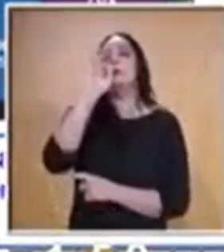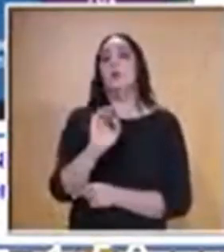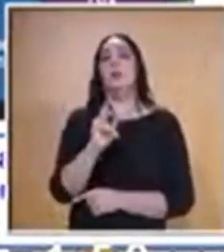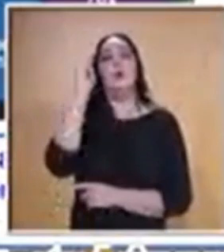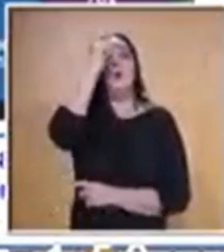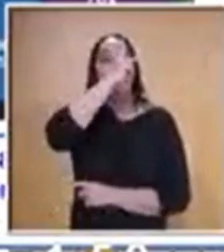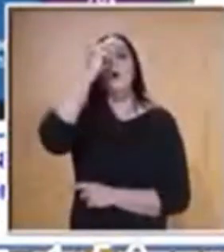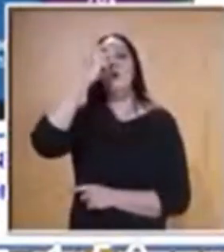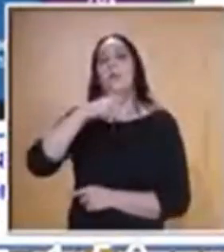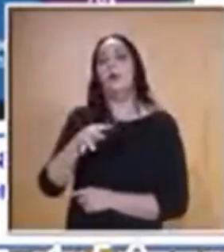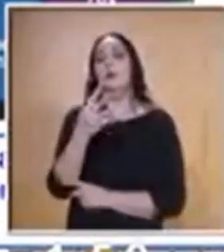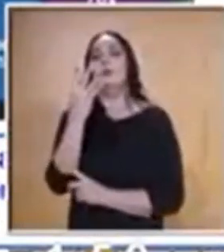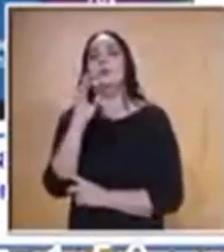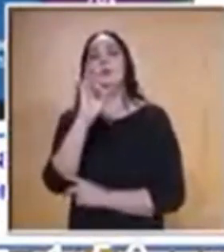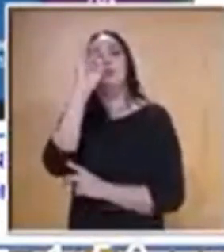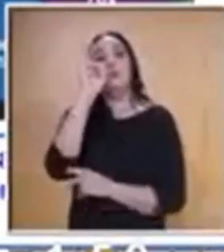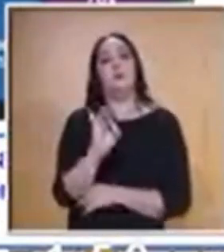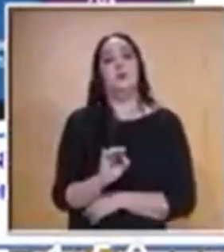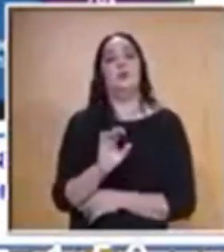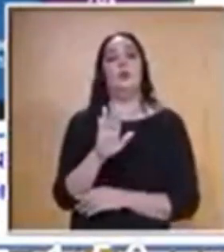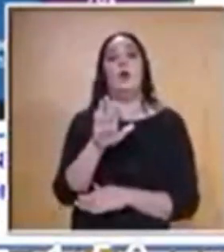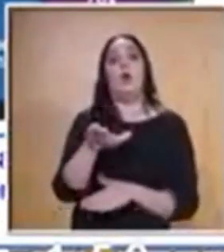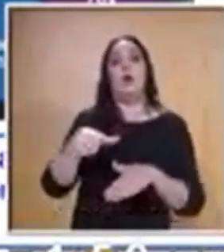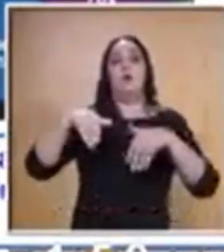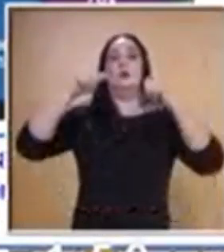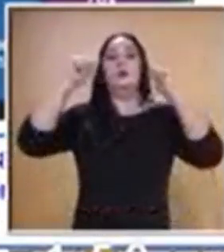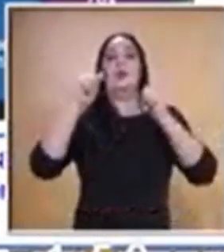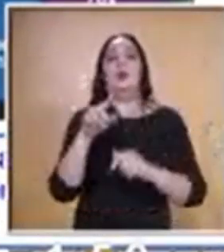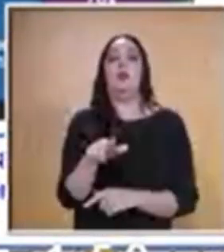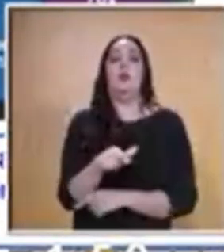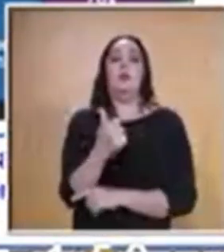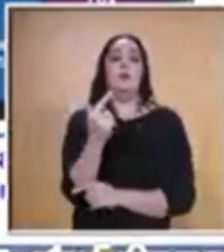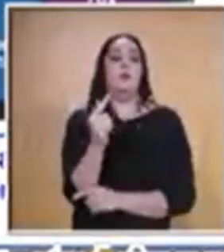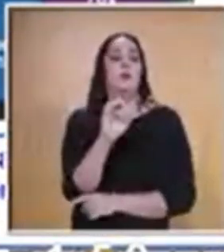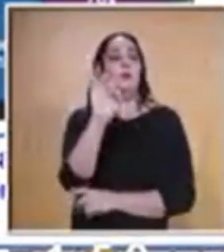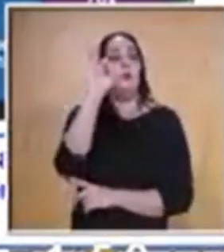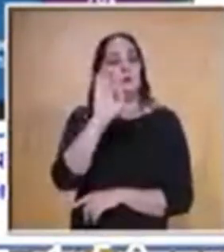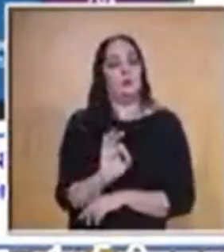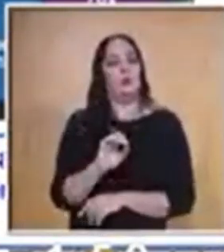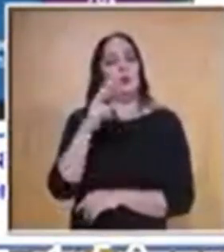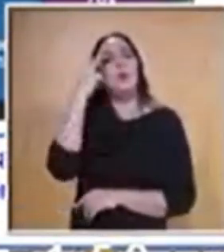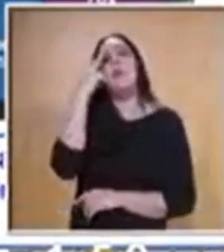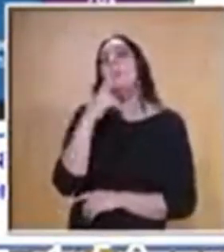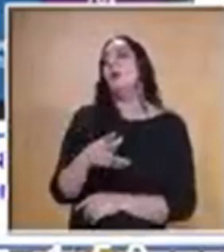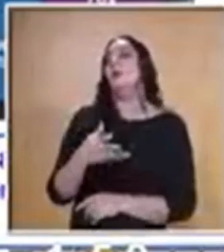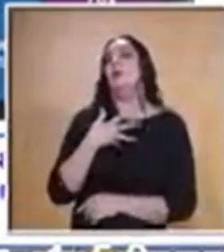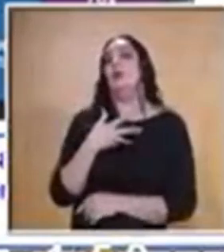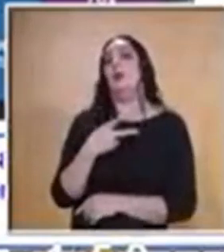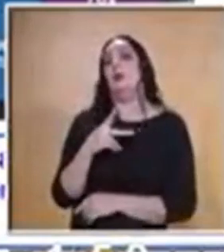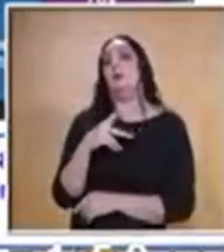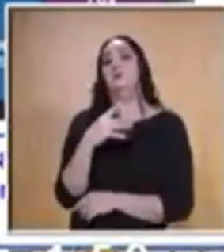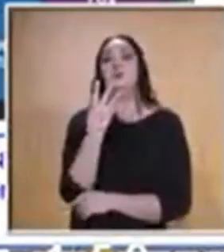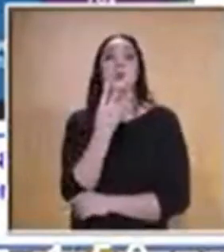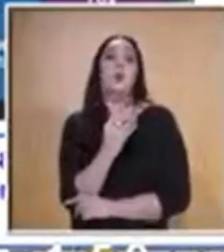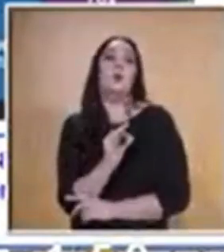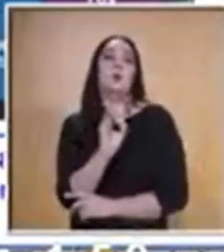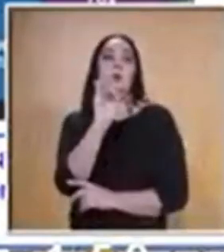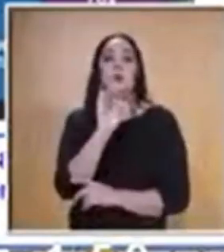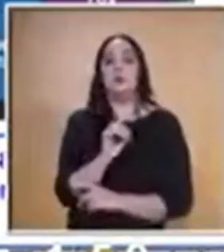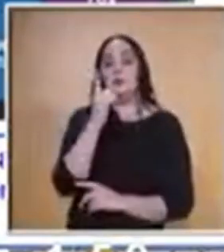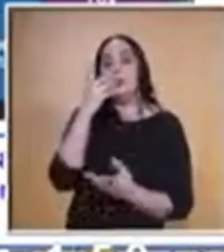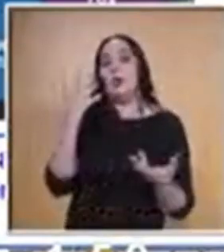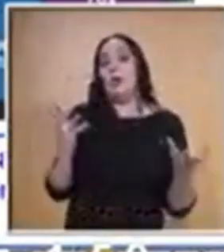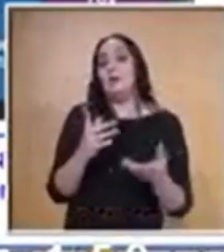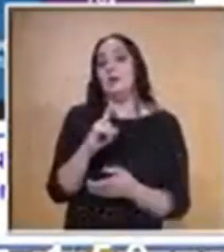con 14% y Australia con 12%. En este caso, México figura con la producción de un 4% nada